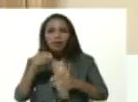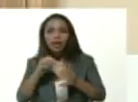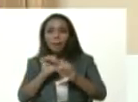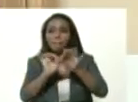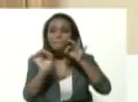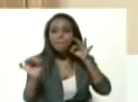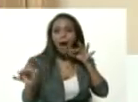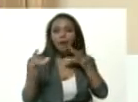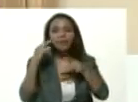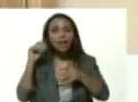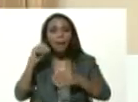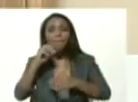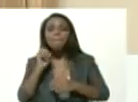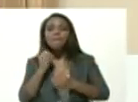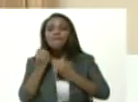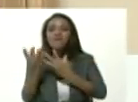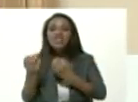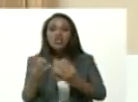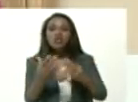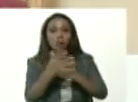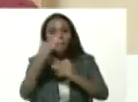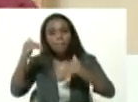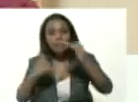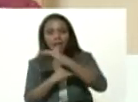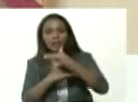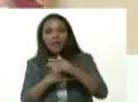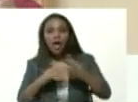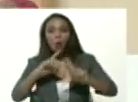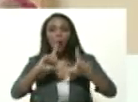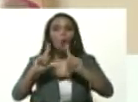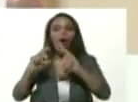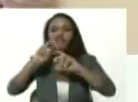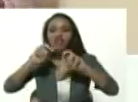armas bacteriológicas bajo la fachada de laboratorios de investigación. Y